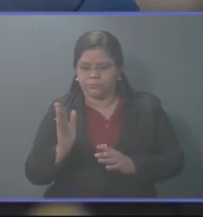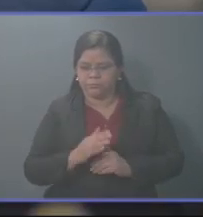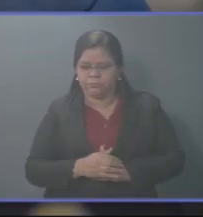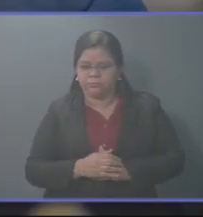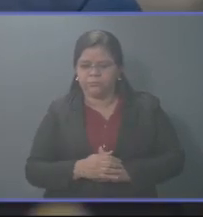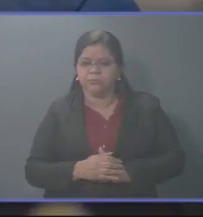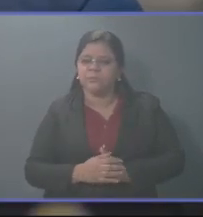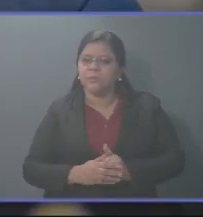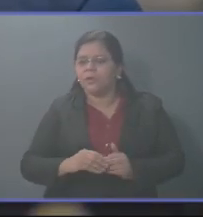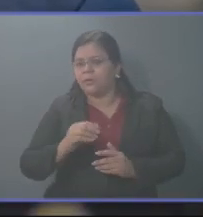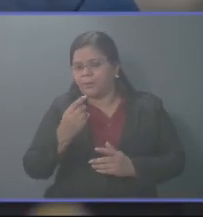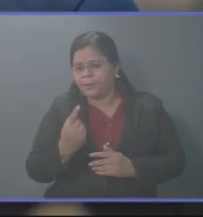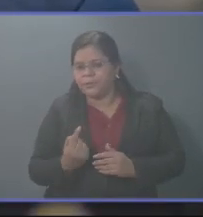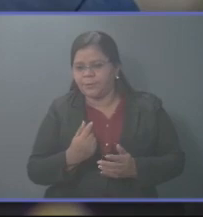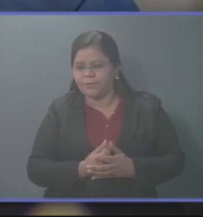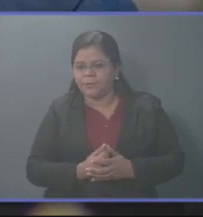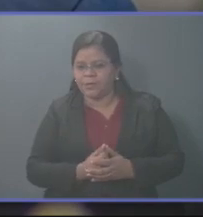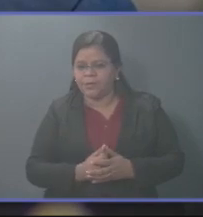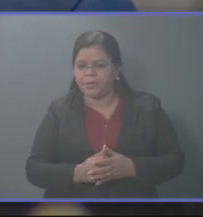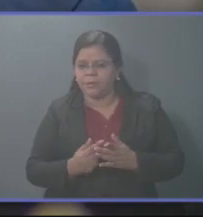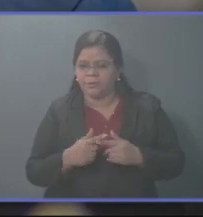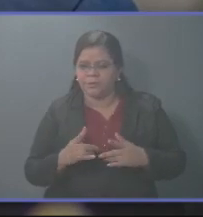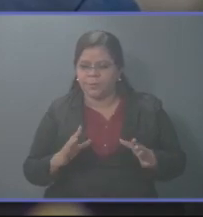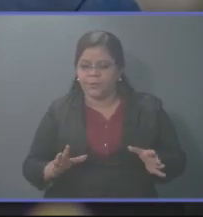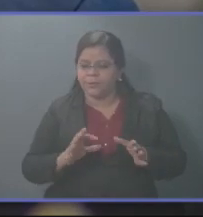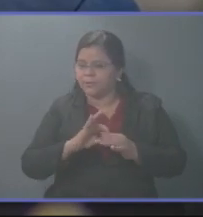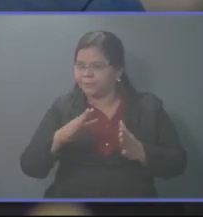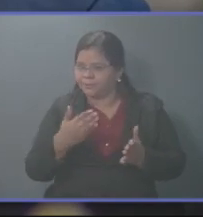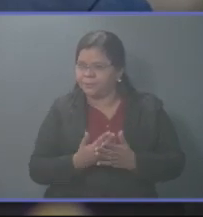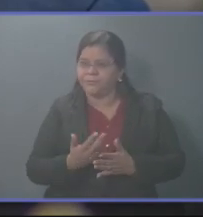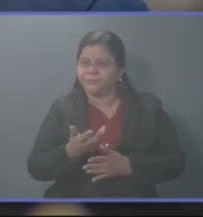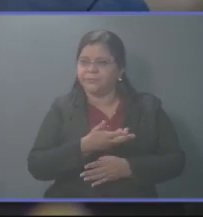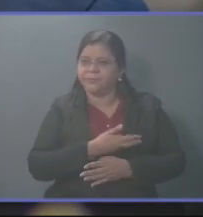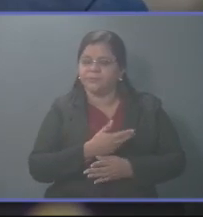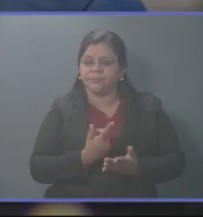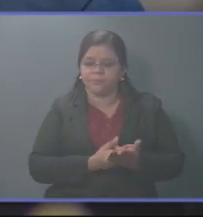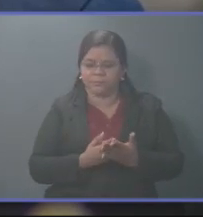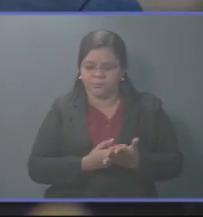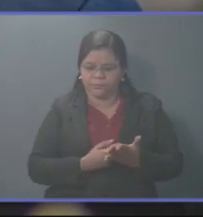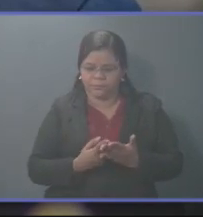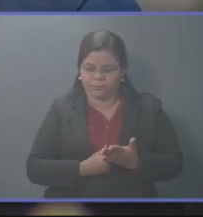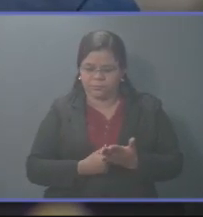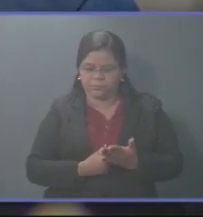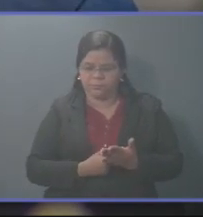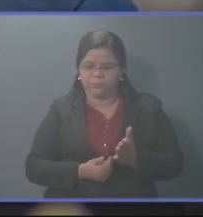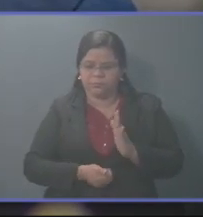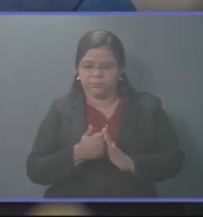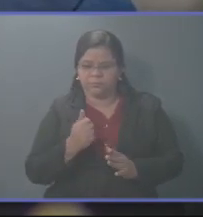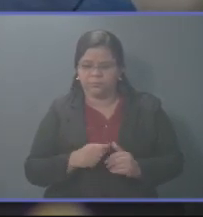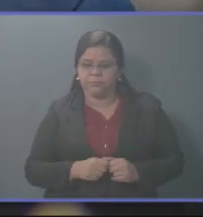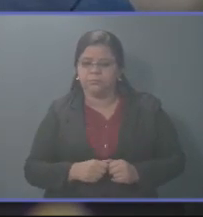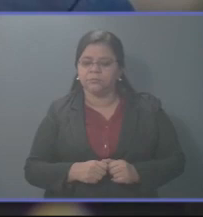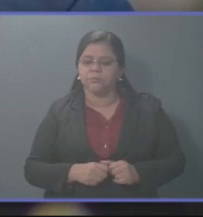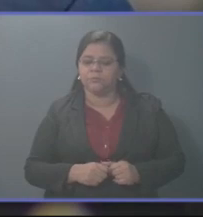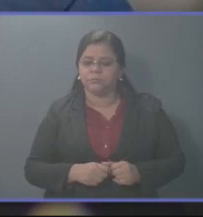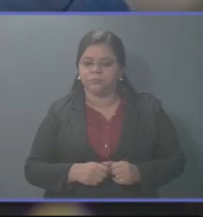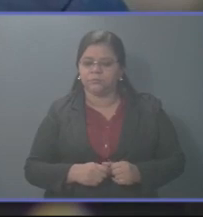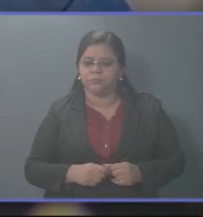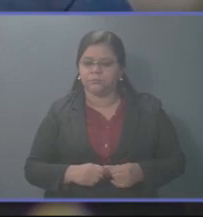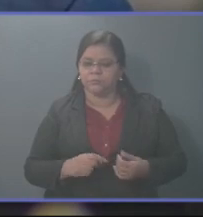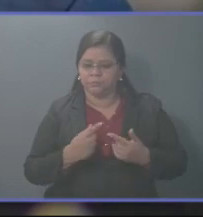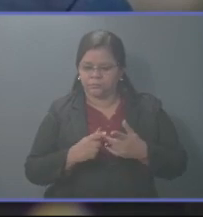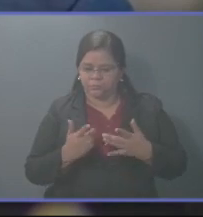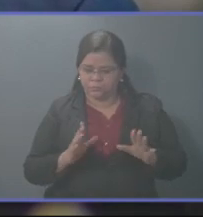persona sujeta a la presente ley o por cualquier particular interesado ante el Tribunal de Disciplina, Ética y Apelación del Deporte.